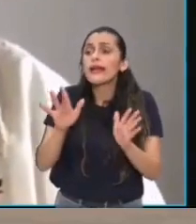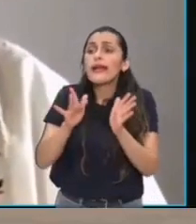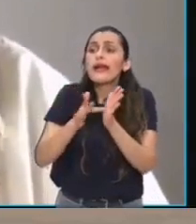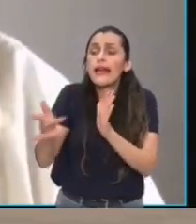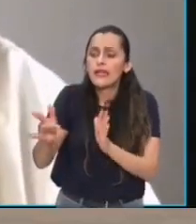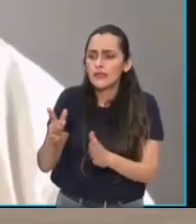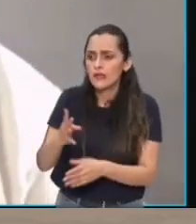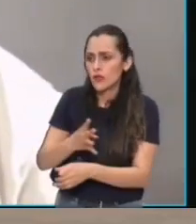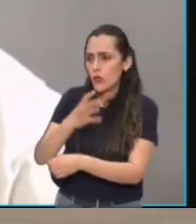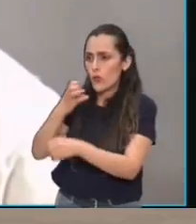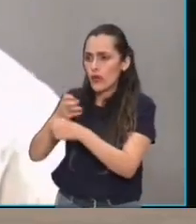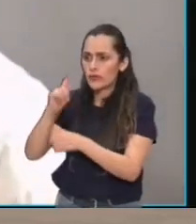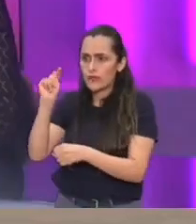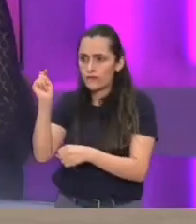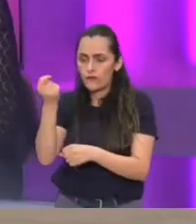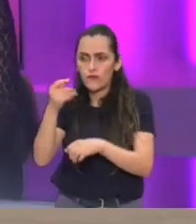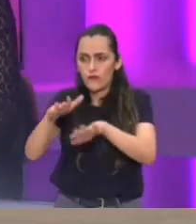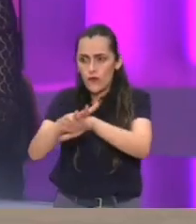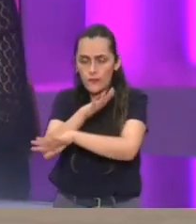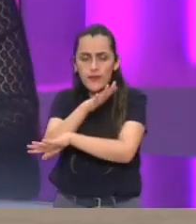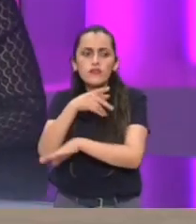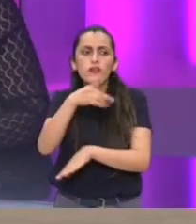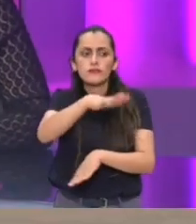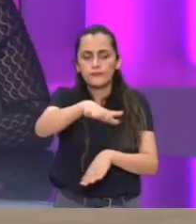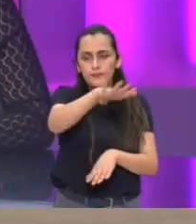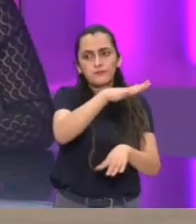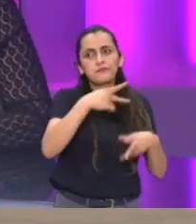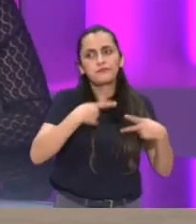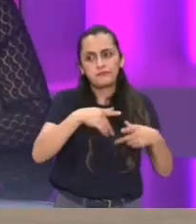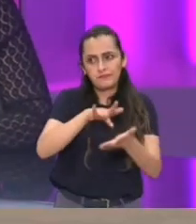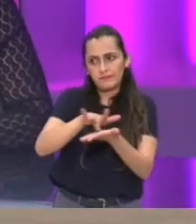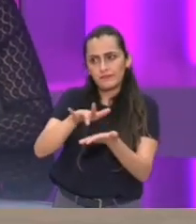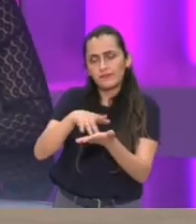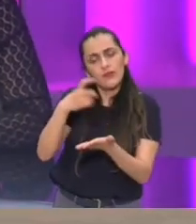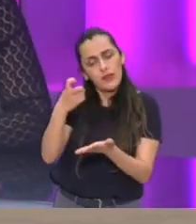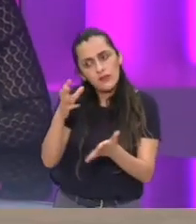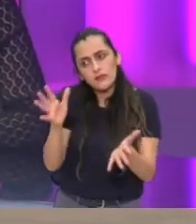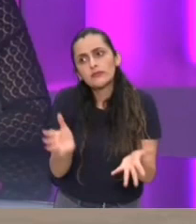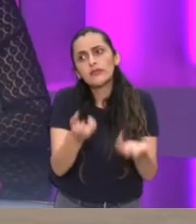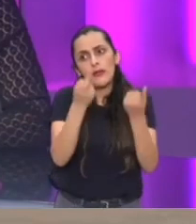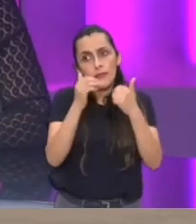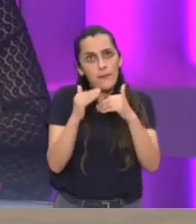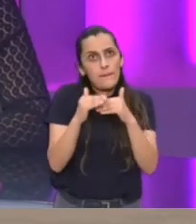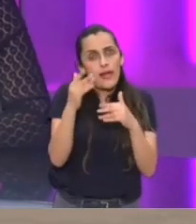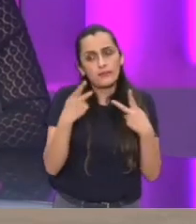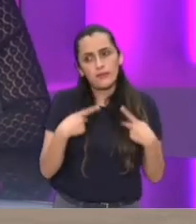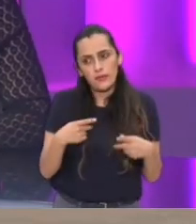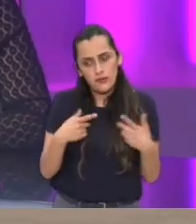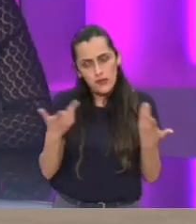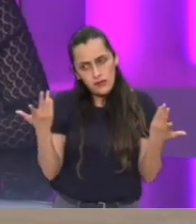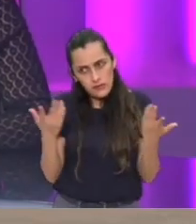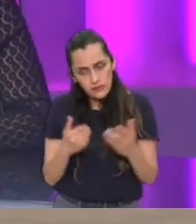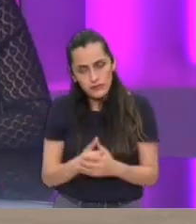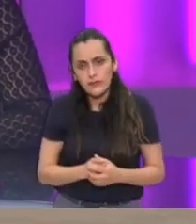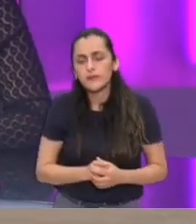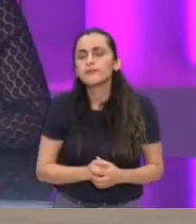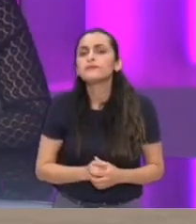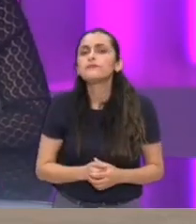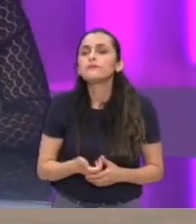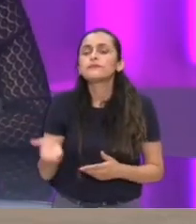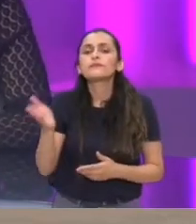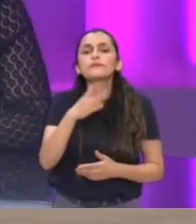transformación que es el pueblo mismo. Gracias. Rodolfo, tiene la palabra hasta por un minuto, por favor, Carolina Garza, de el Partido Encuentro